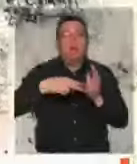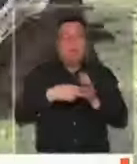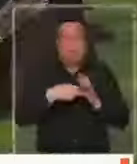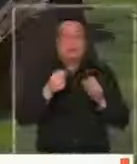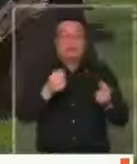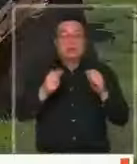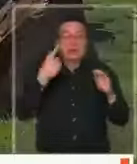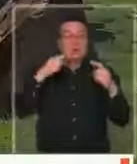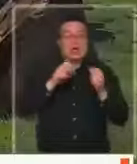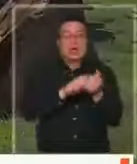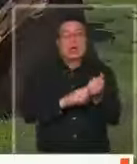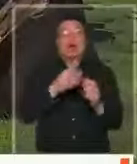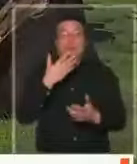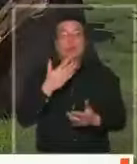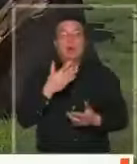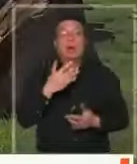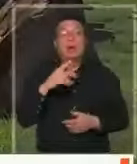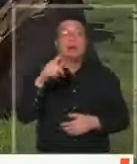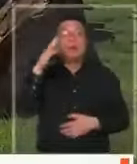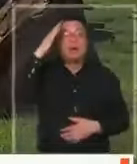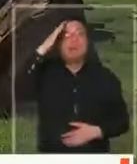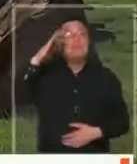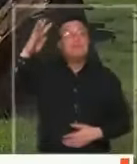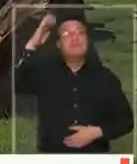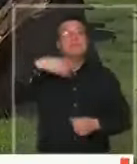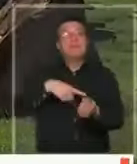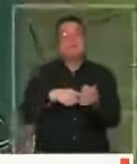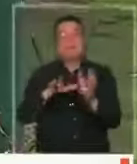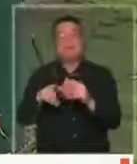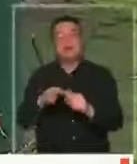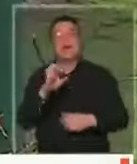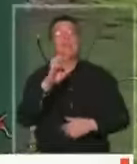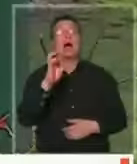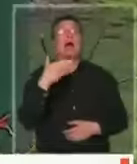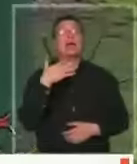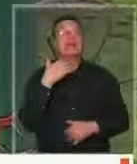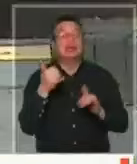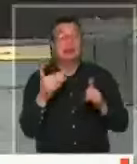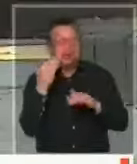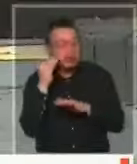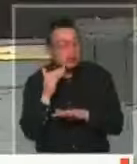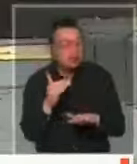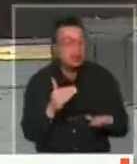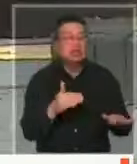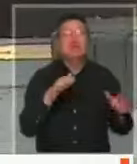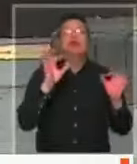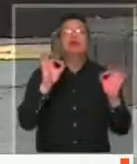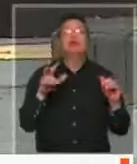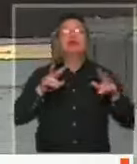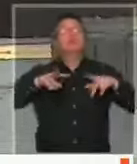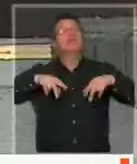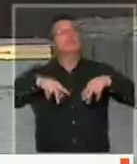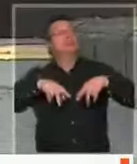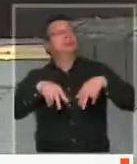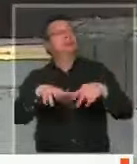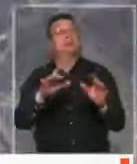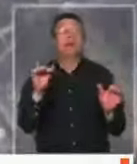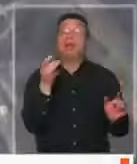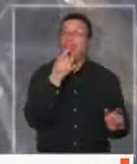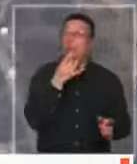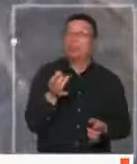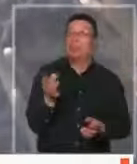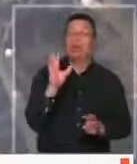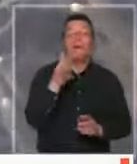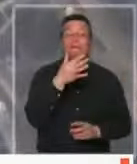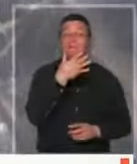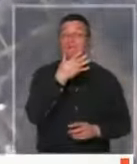neurológica. Imagínese estar compartiendo con su familia en un parque, jugando con sus hijos o simplemente caminando por el lugar. Así de